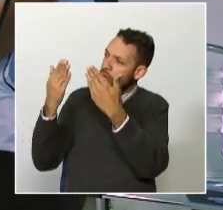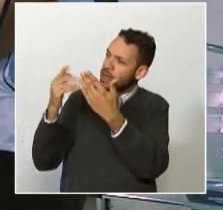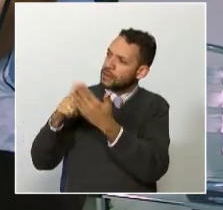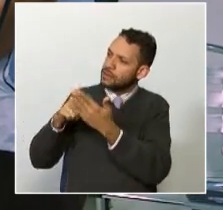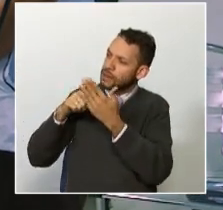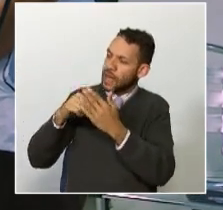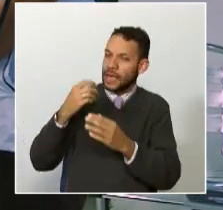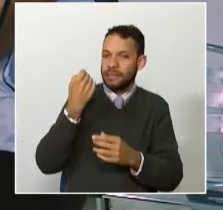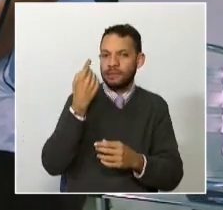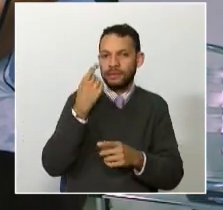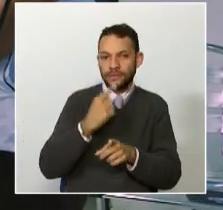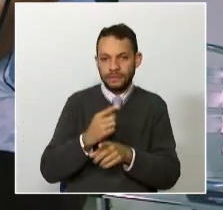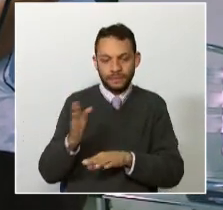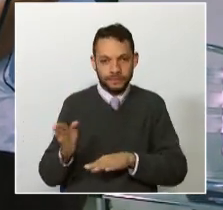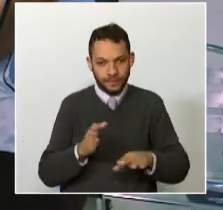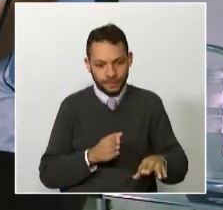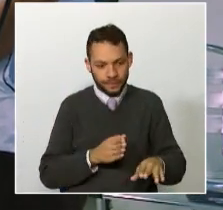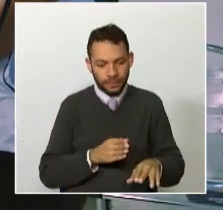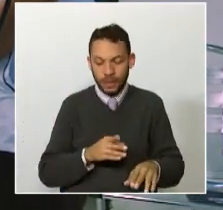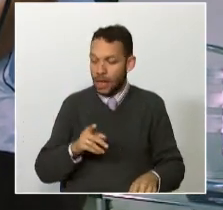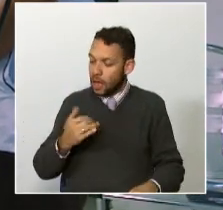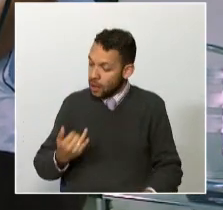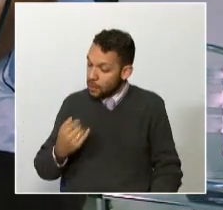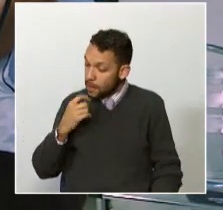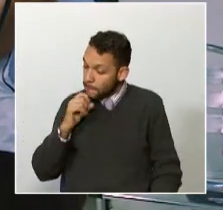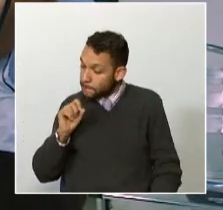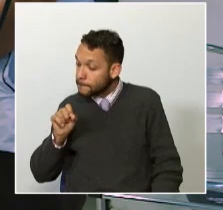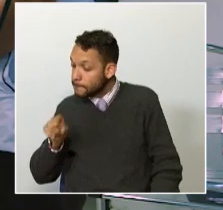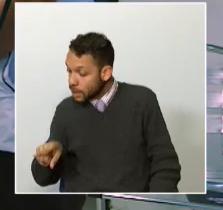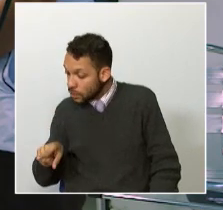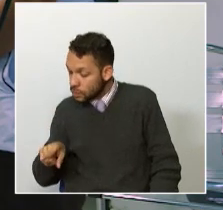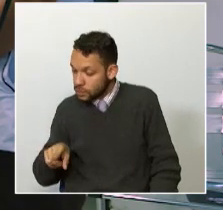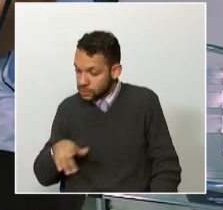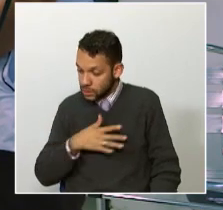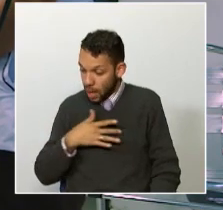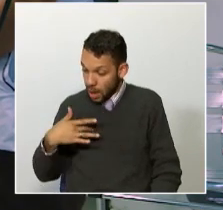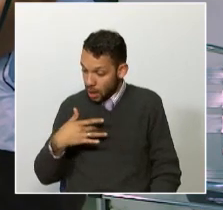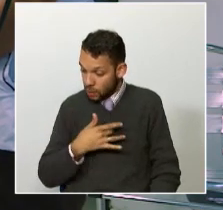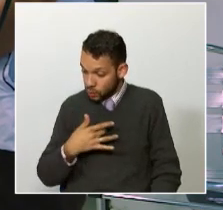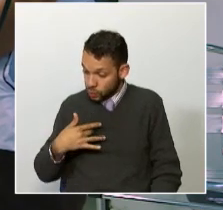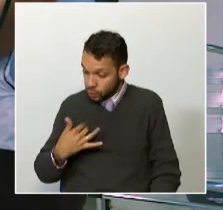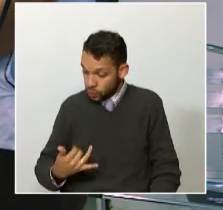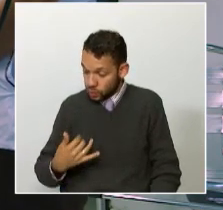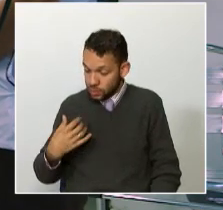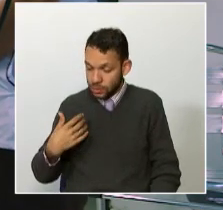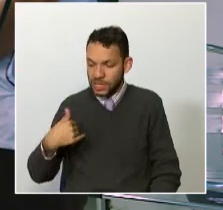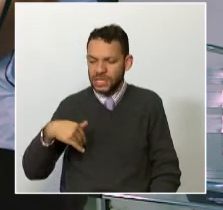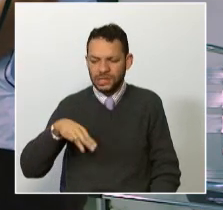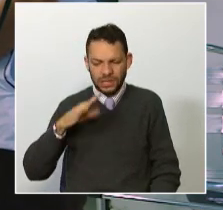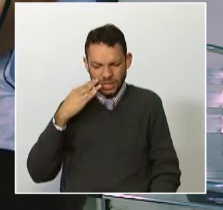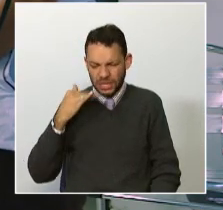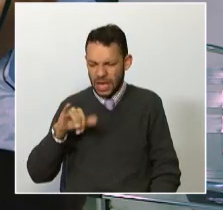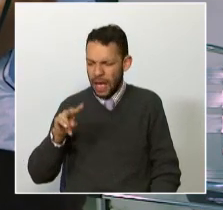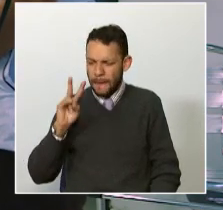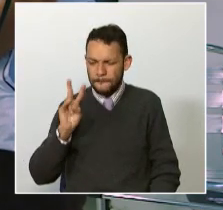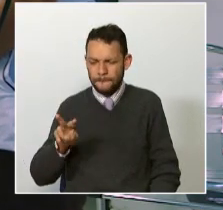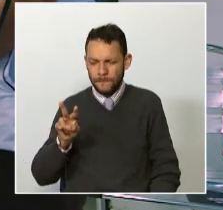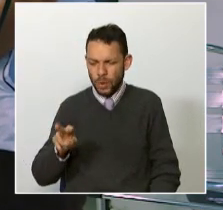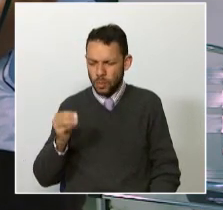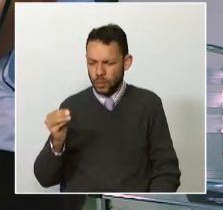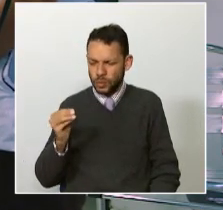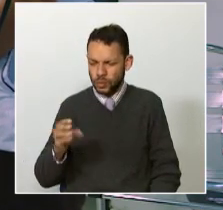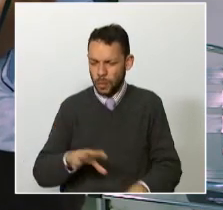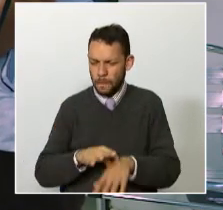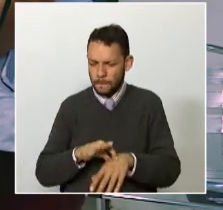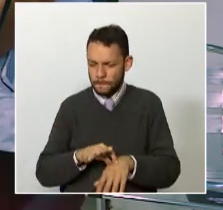Irma, ¿alguna vez en ese trasegar de su salud, ese trasegar médico, que lo han visto tantos médicos, tantos odontólogos,